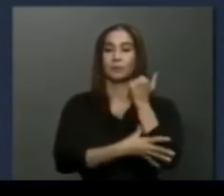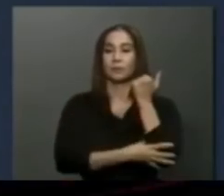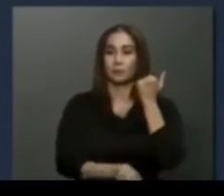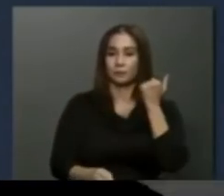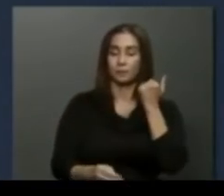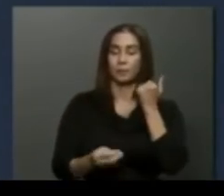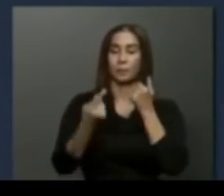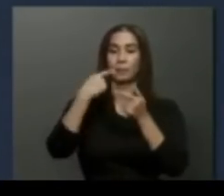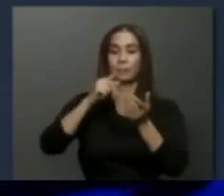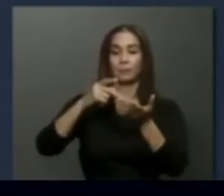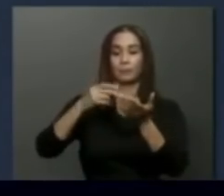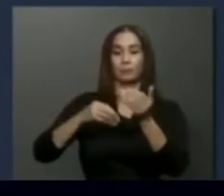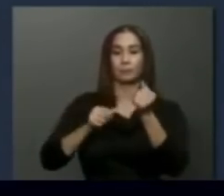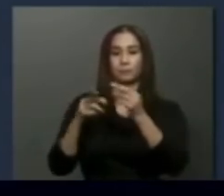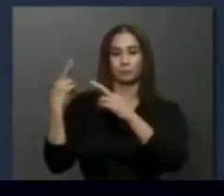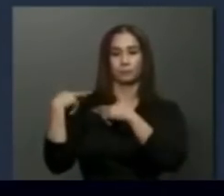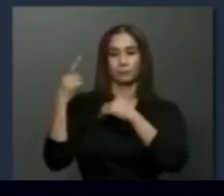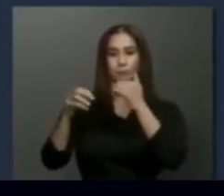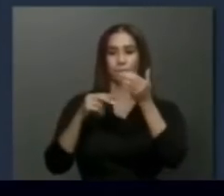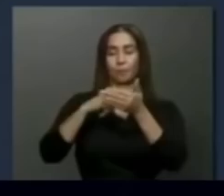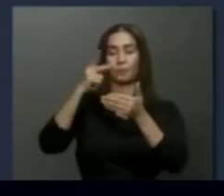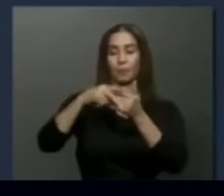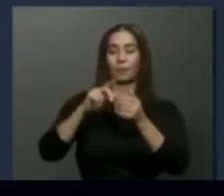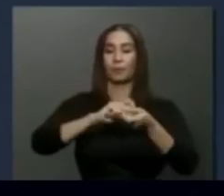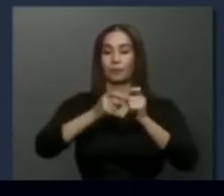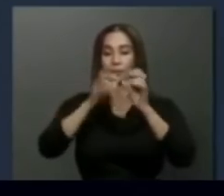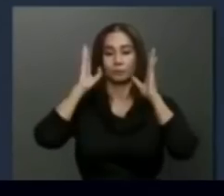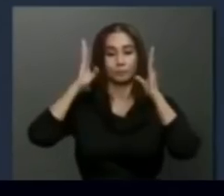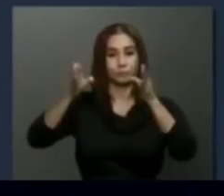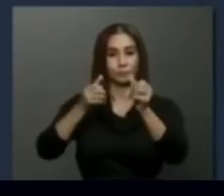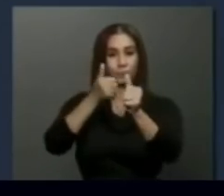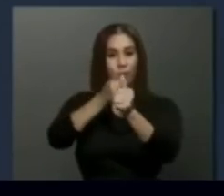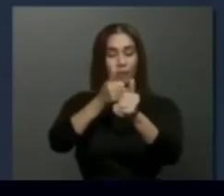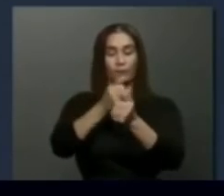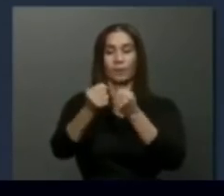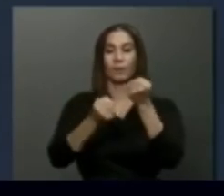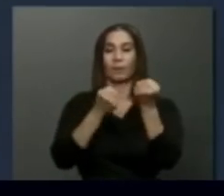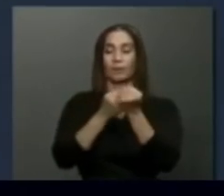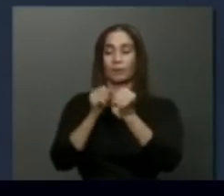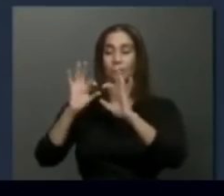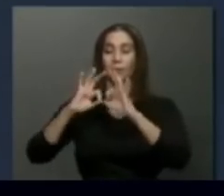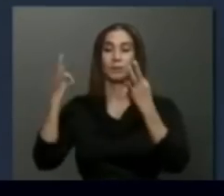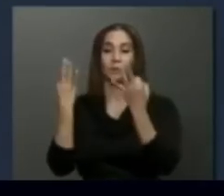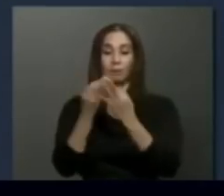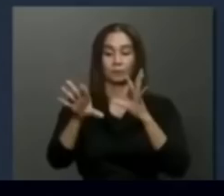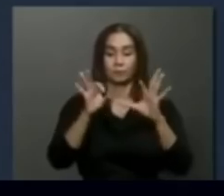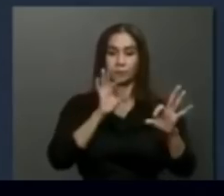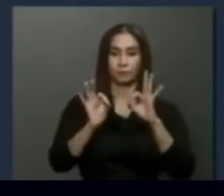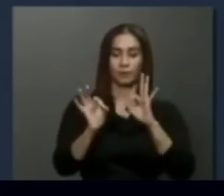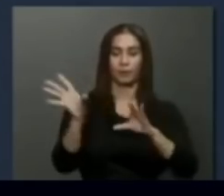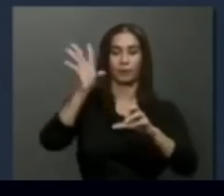pobreza, bajo un programa renovado orientado en el acompañamiento integral de las familias y